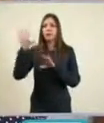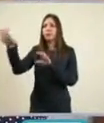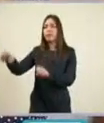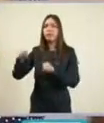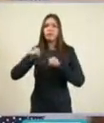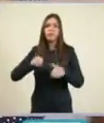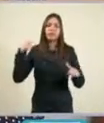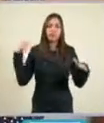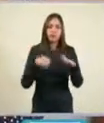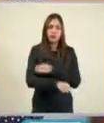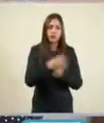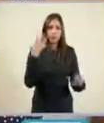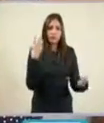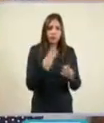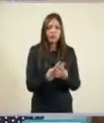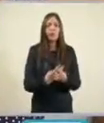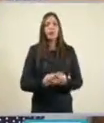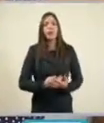puedes